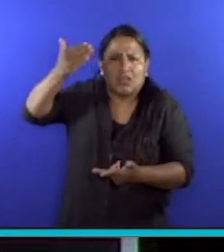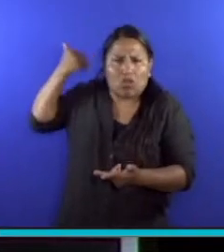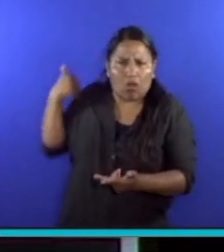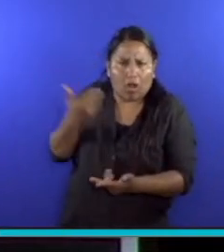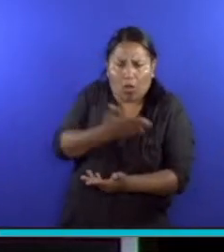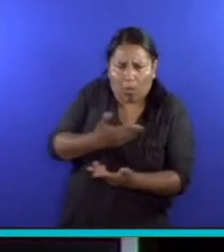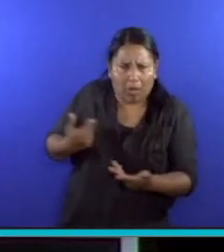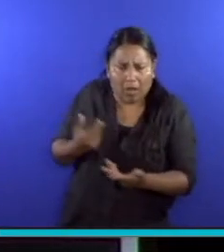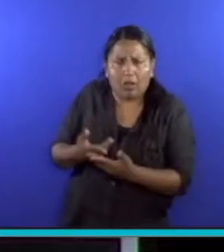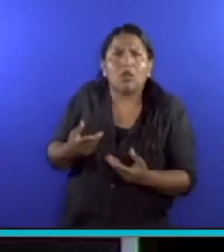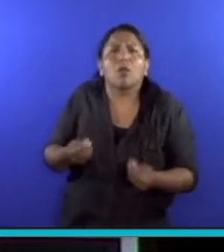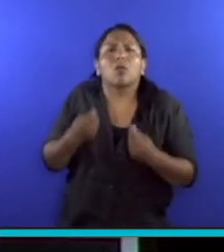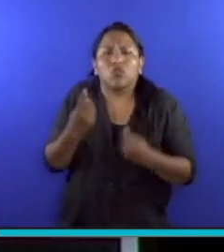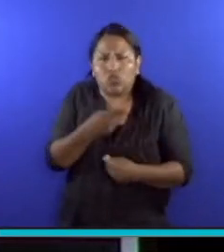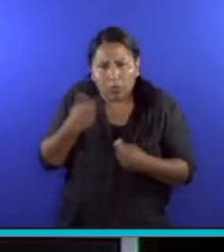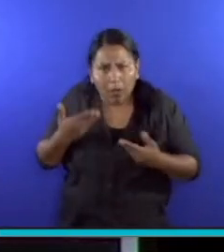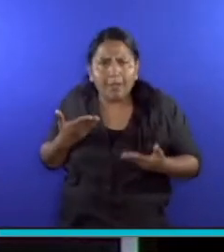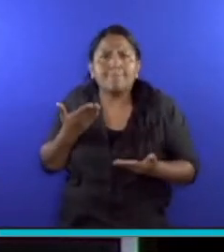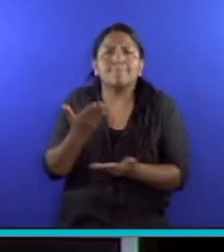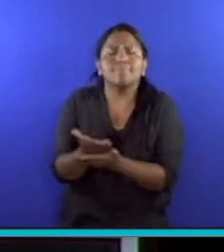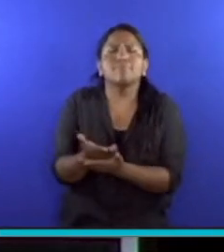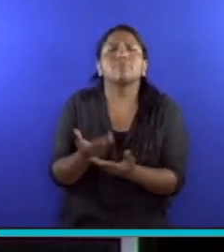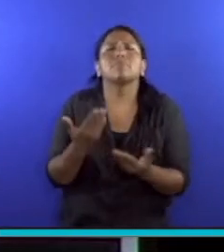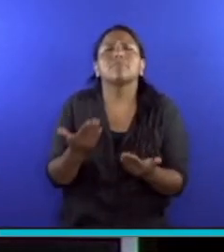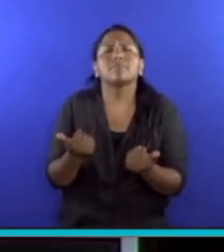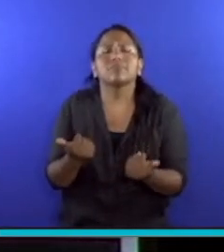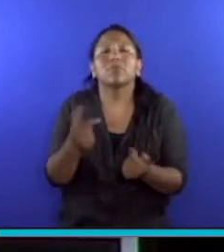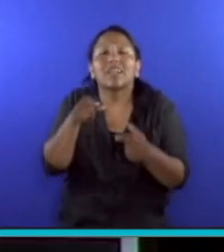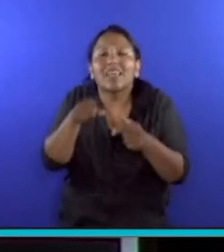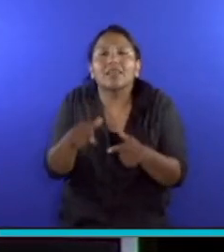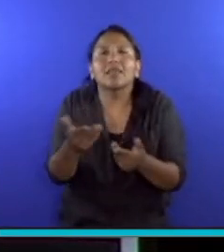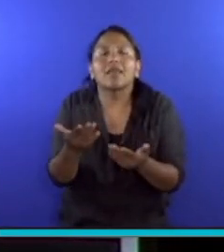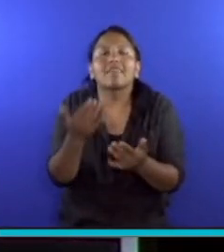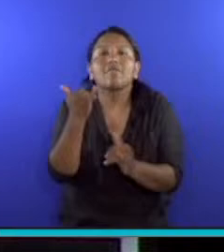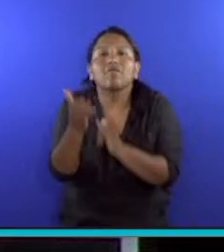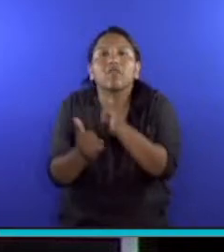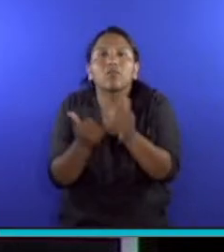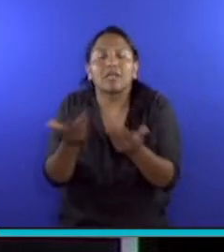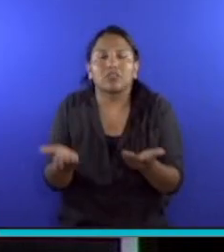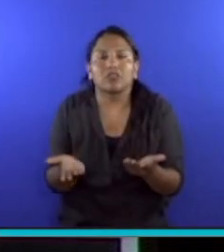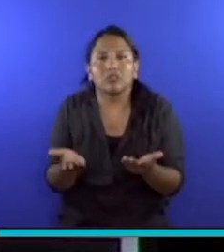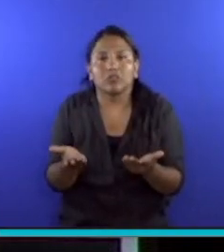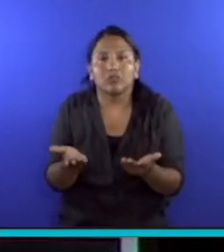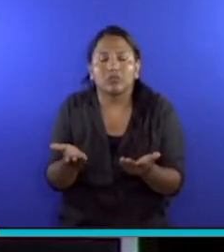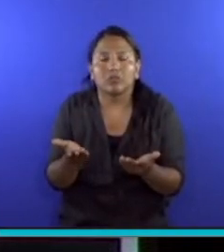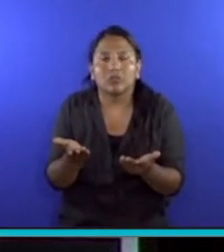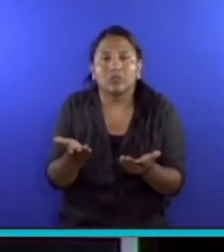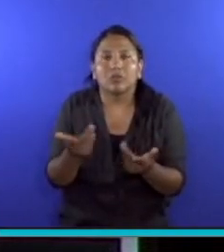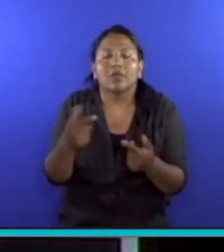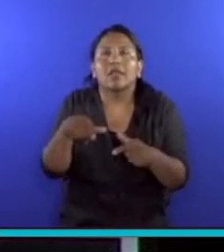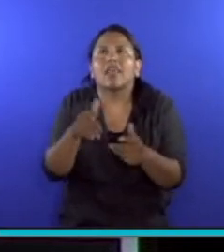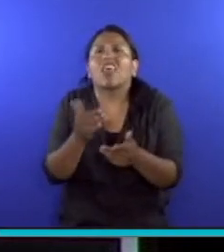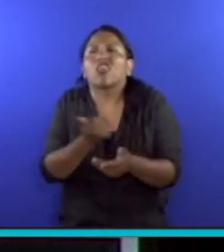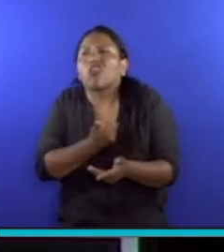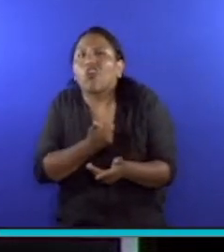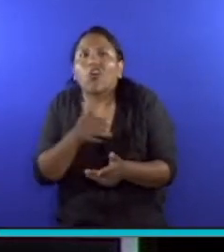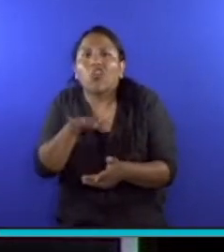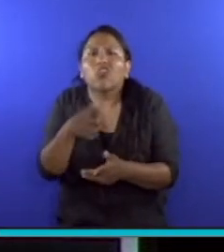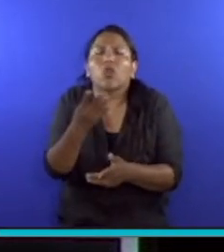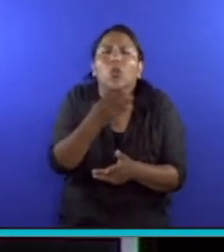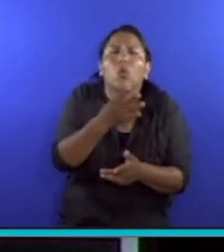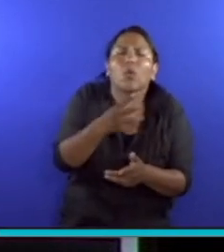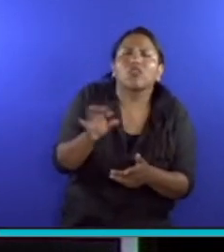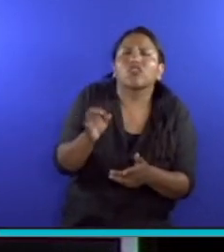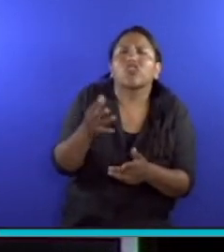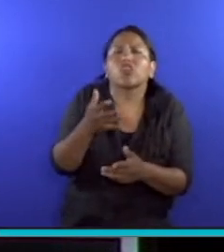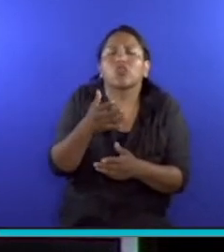lo exigíamos? Y porque ahí hay mucha información. Ahí hay mucha información acerca de dónde están los 400 nietos